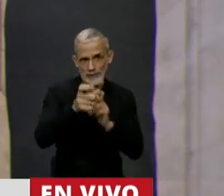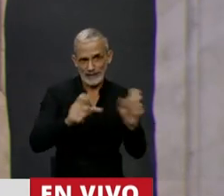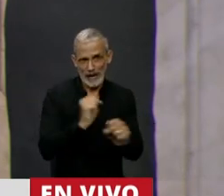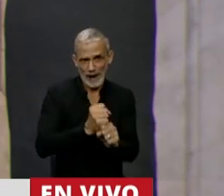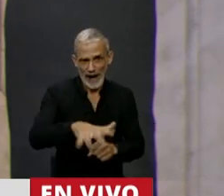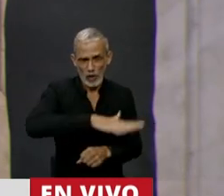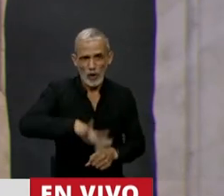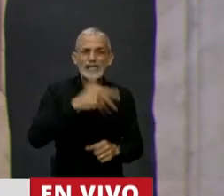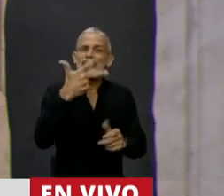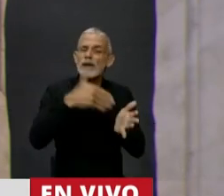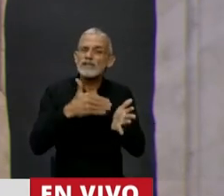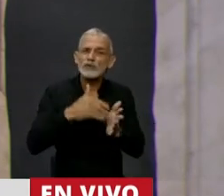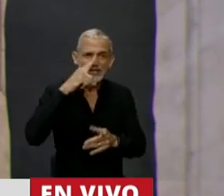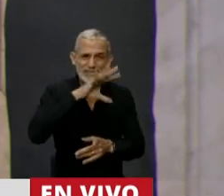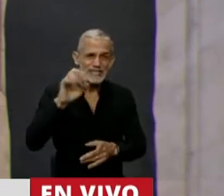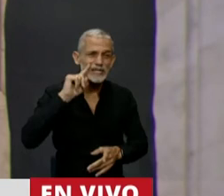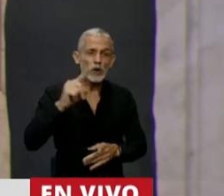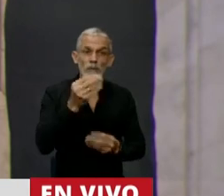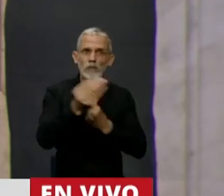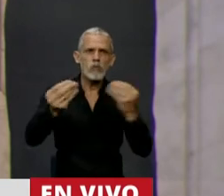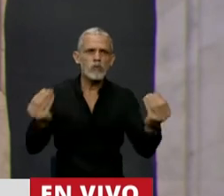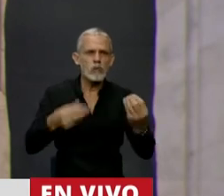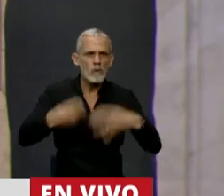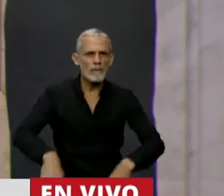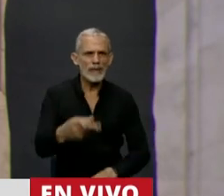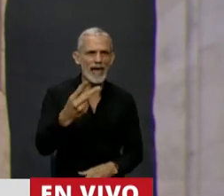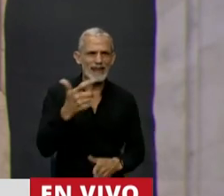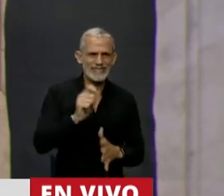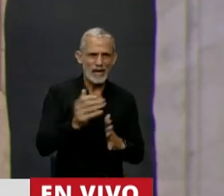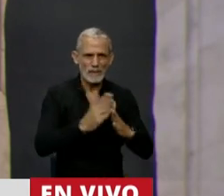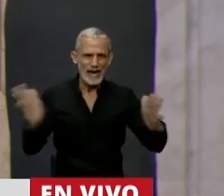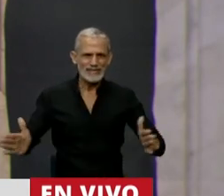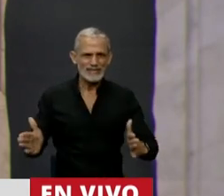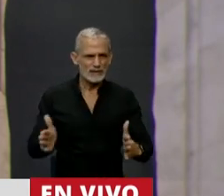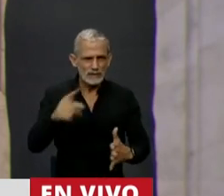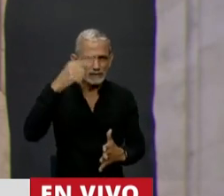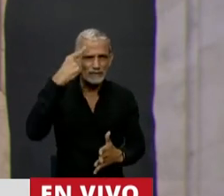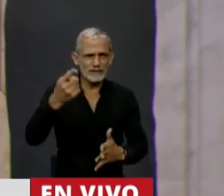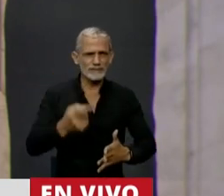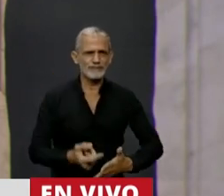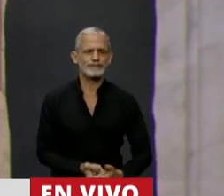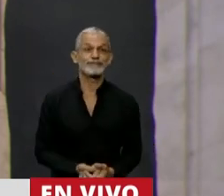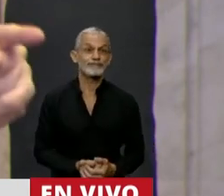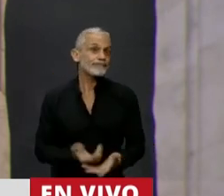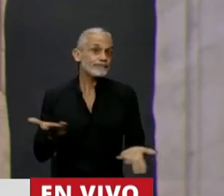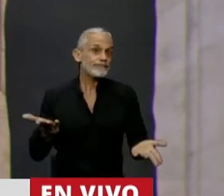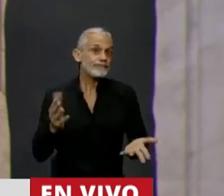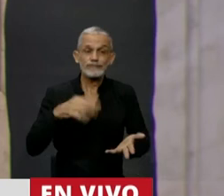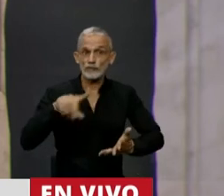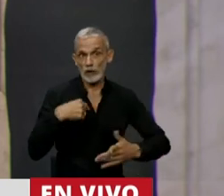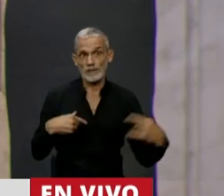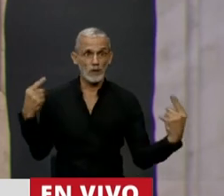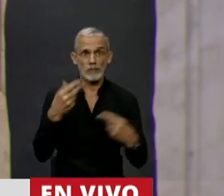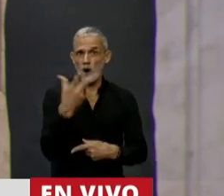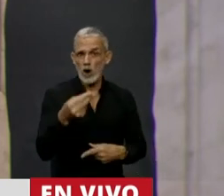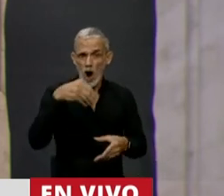trabajadores. 3.700.000 puestos de trabajo se perdieron en el segundo trimestre. ¿A usted le parece, presidente? O sea, no solo nos oponemos